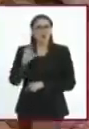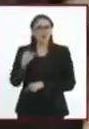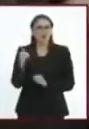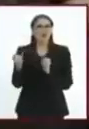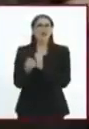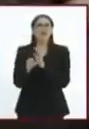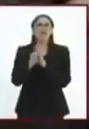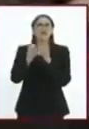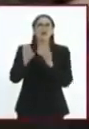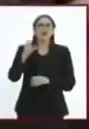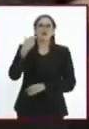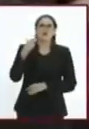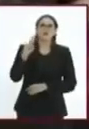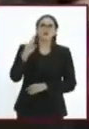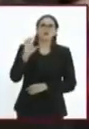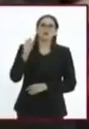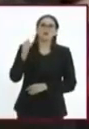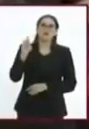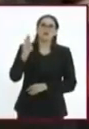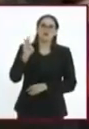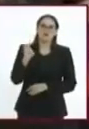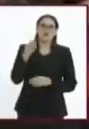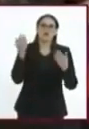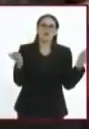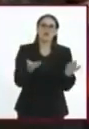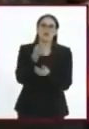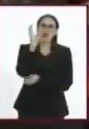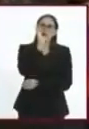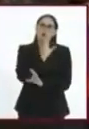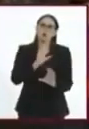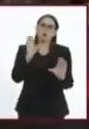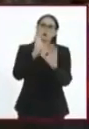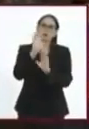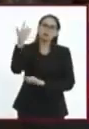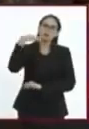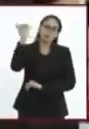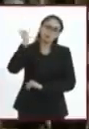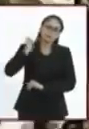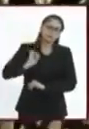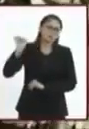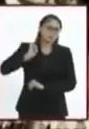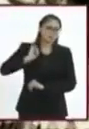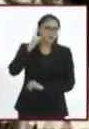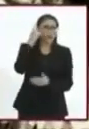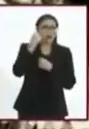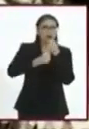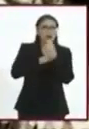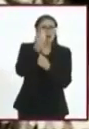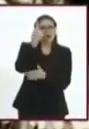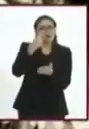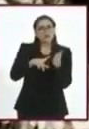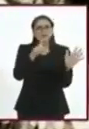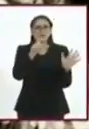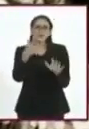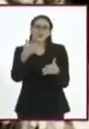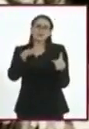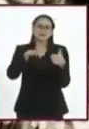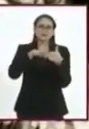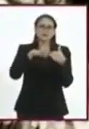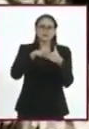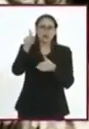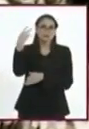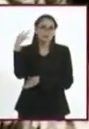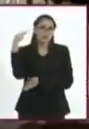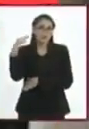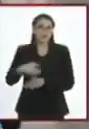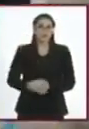el caso del chuchumbé, que se canta desde el siglo XVIII en Veracruz. También los hallamos en bailes de carnavales,